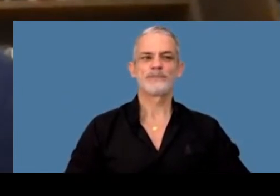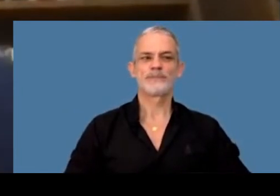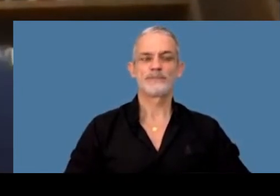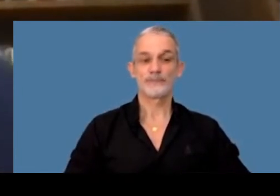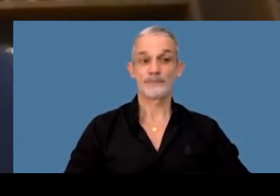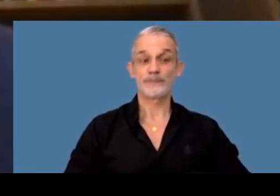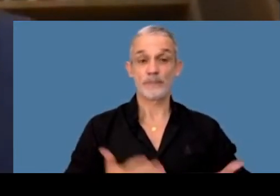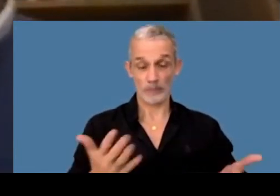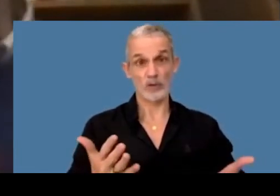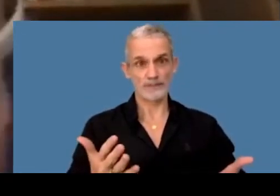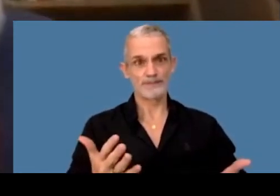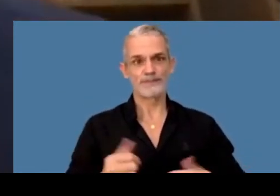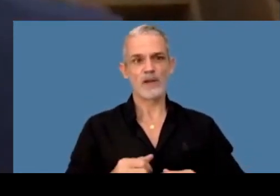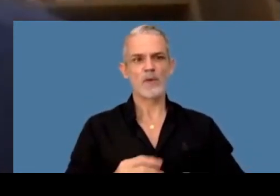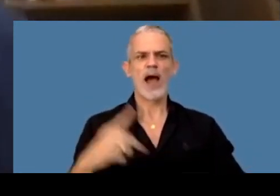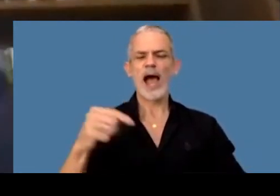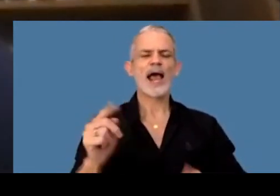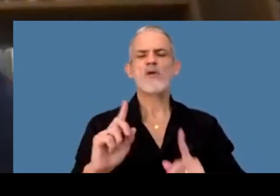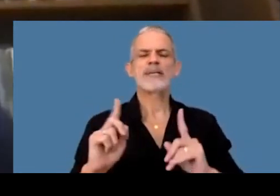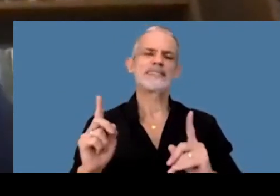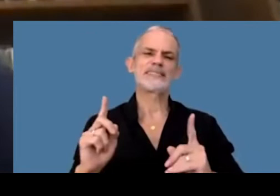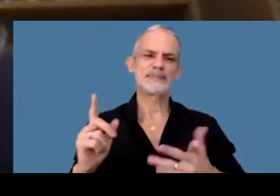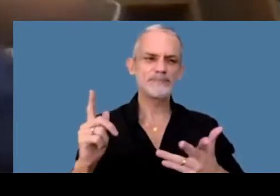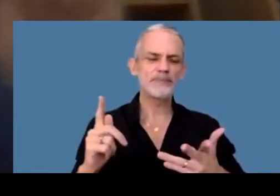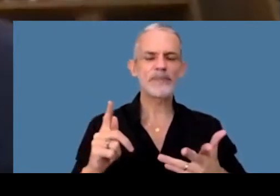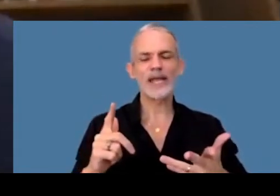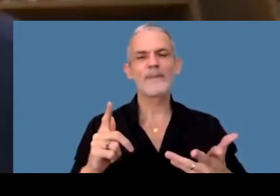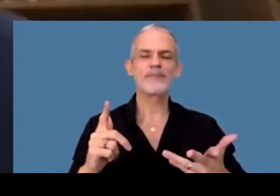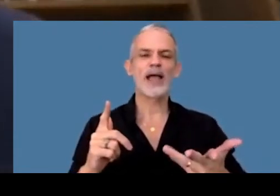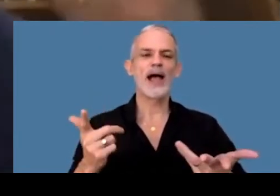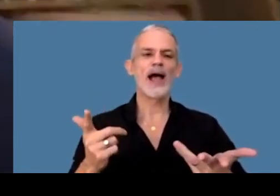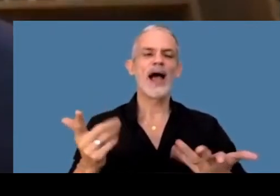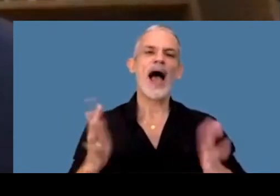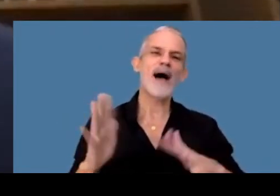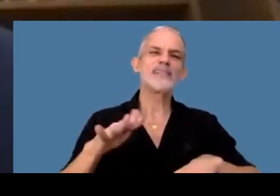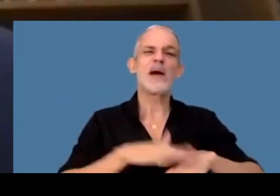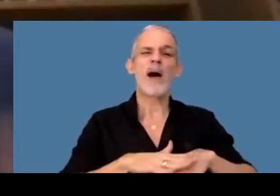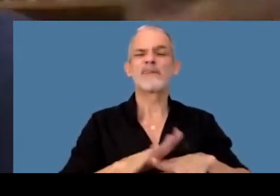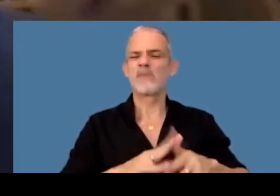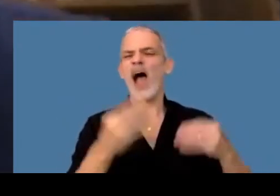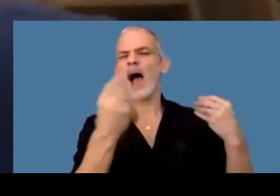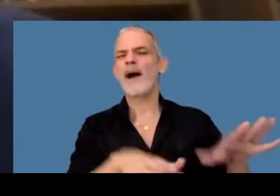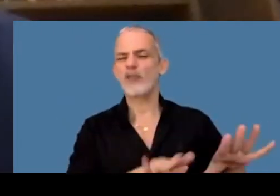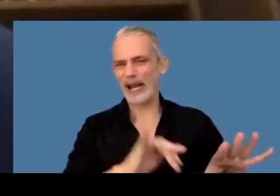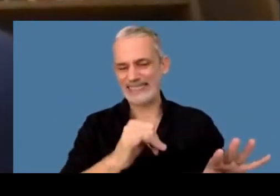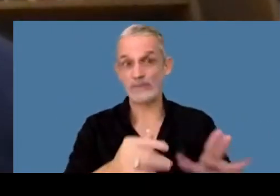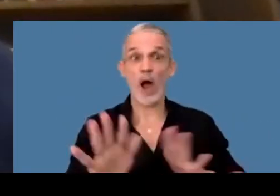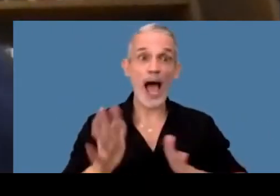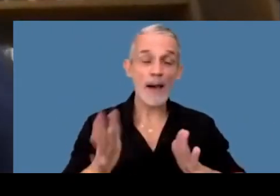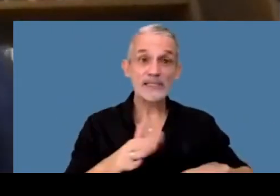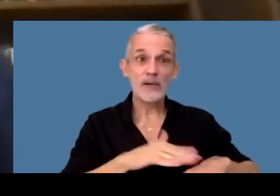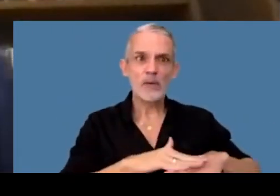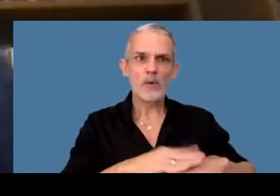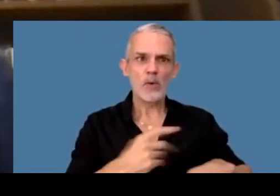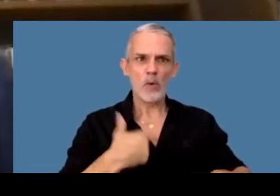Entonces digo, ¿por qué? Porque acá no es que a veces la base es abandonada, sí, pero a veces la base se quiere